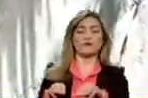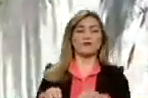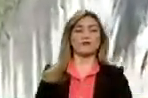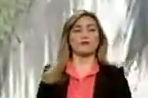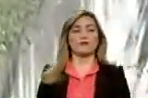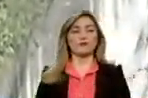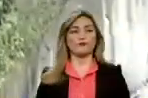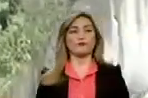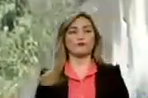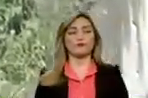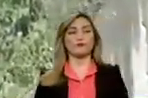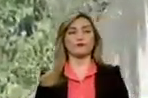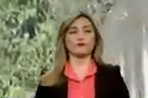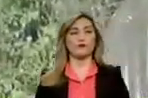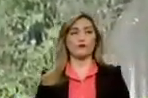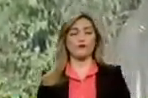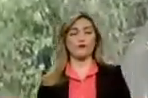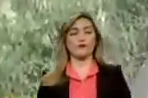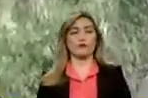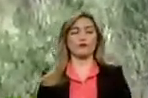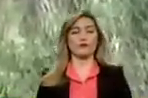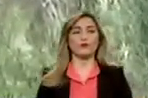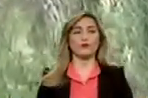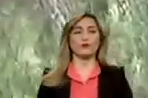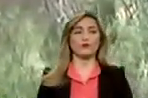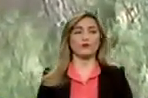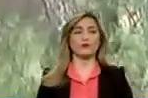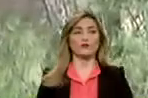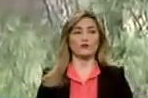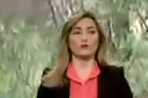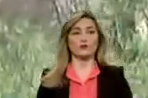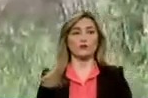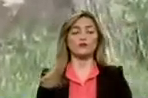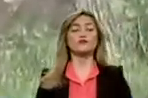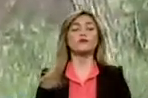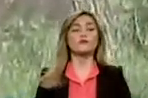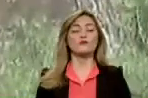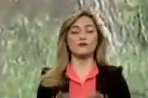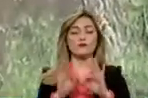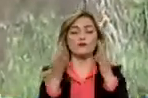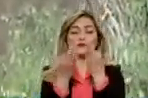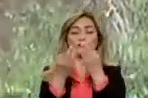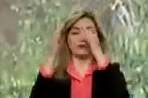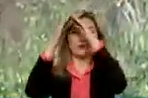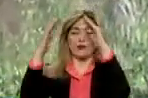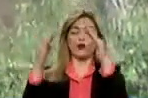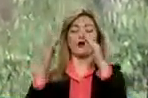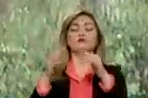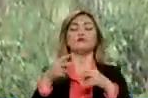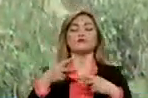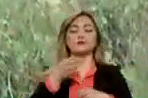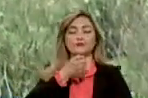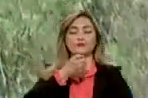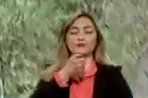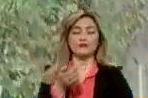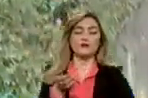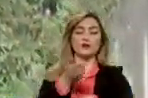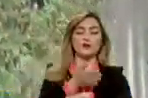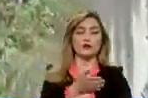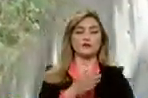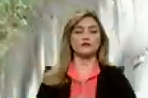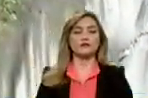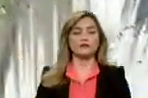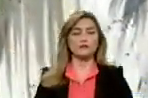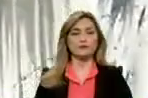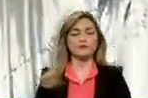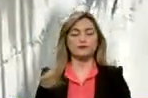La familia de una de las familias es la que vive en esta casa y precisamente vamos a conversar con ellos. Pero antes quiero